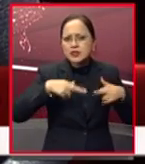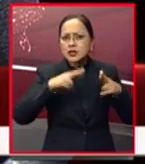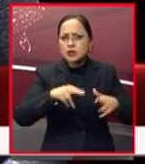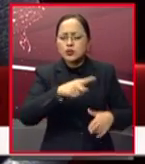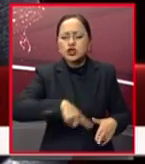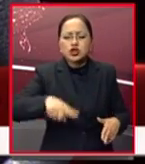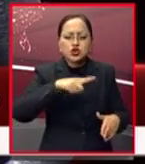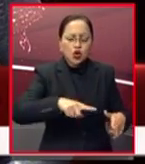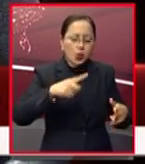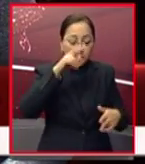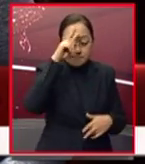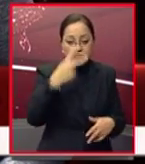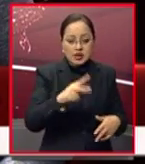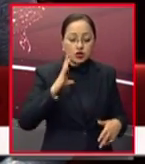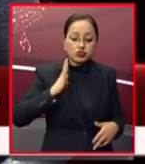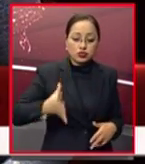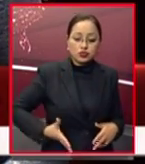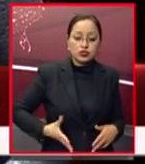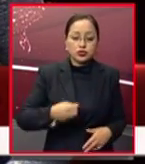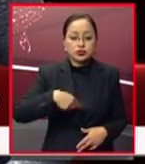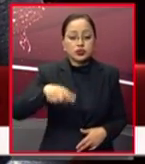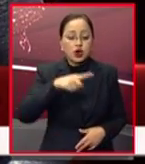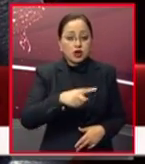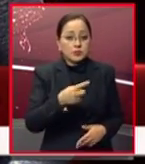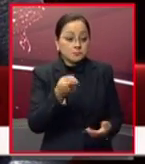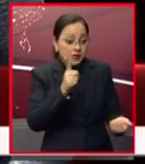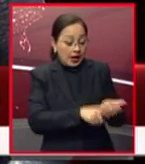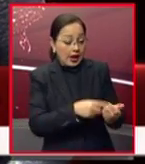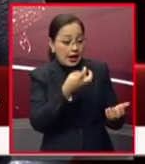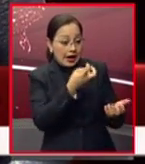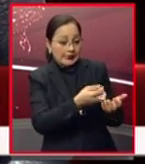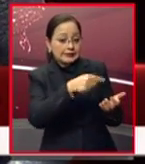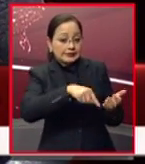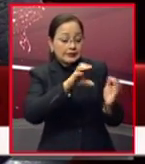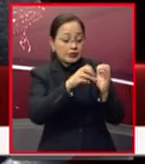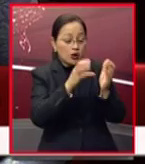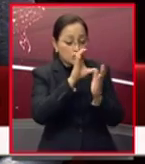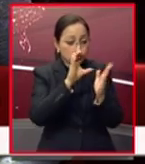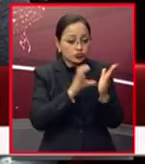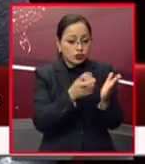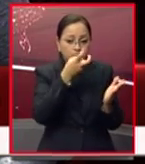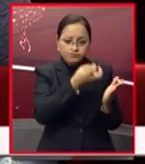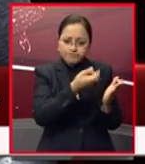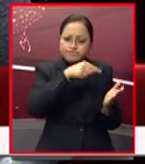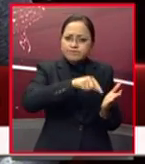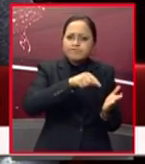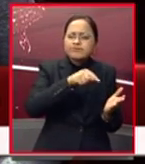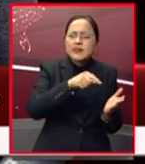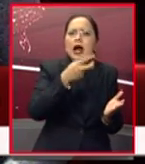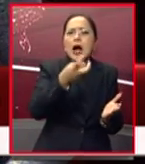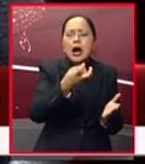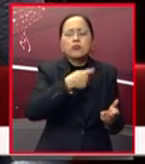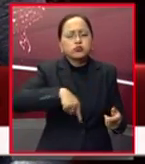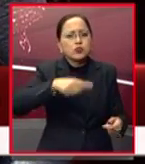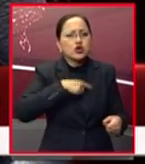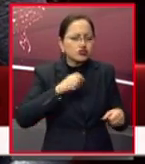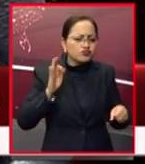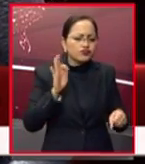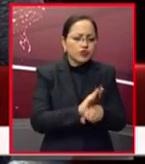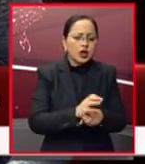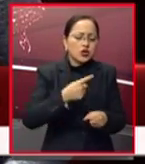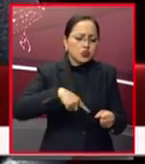del México que nos enorgullece, en donde el núcleo quede plenamente resguardado nuestros